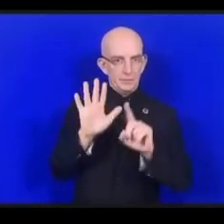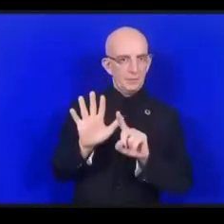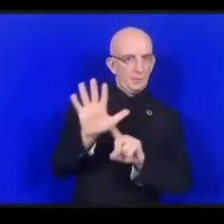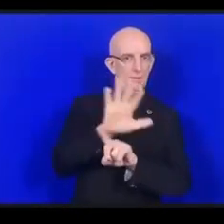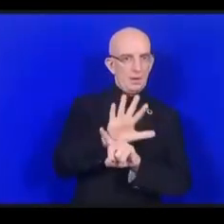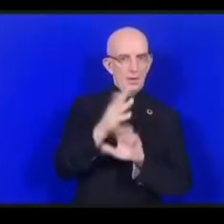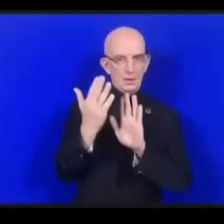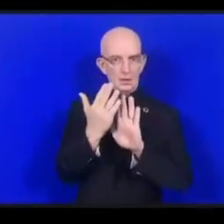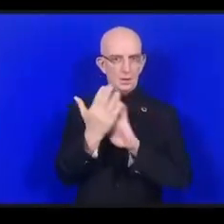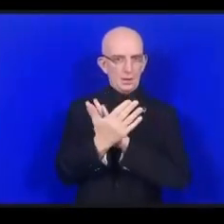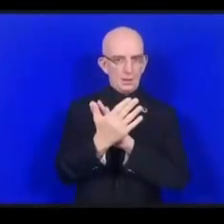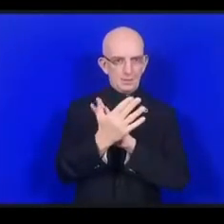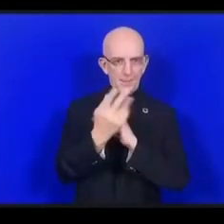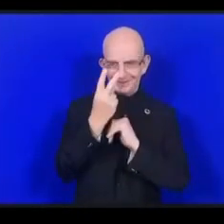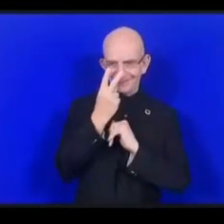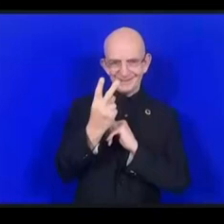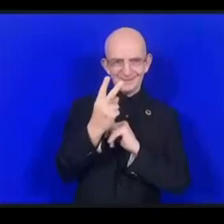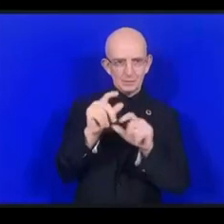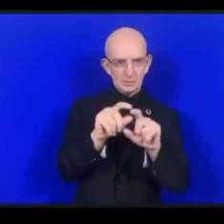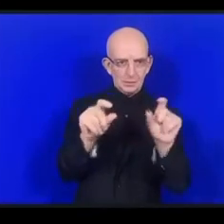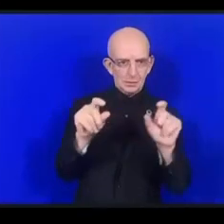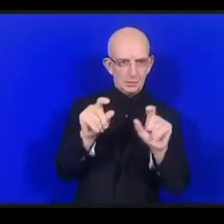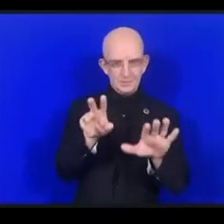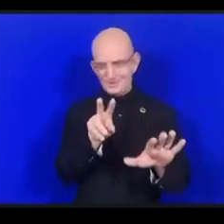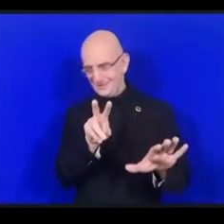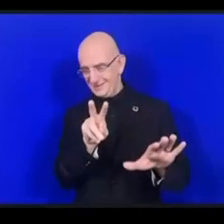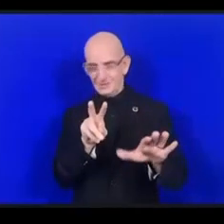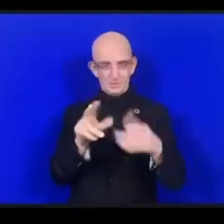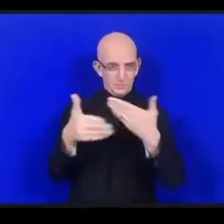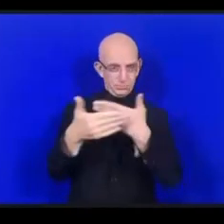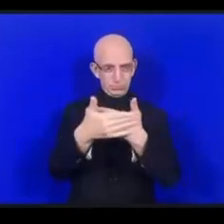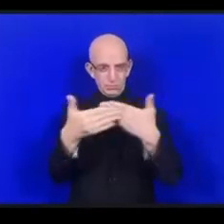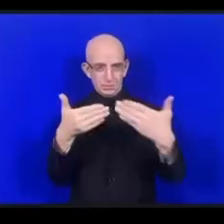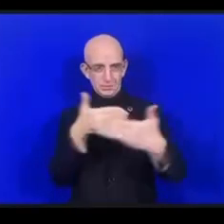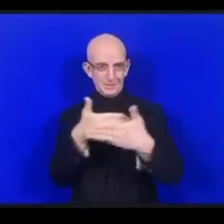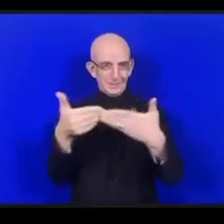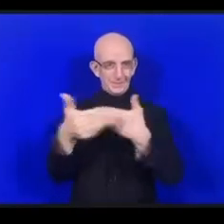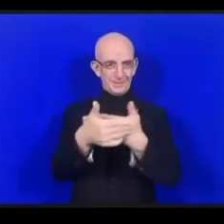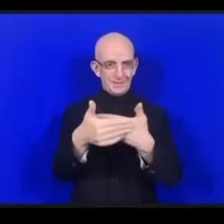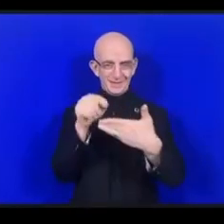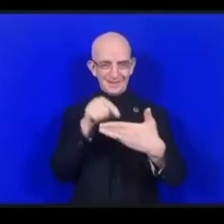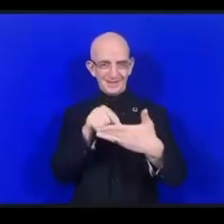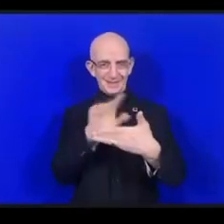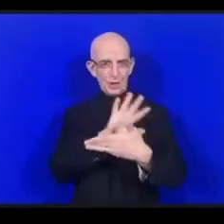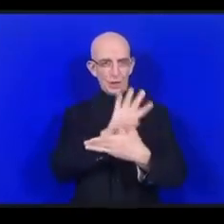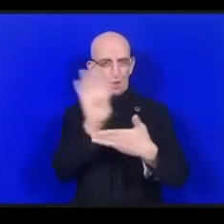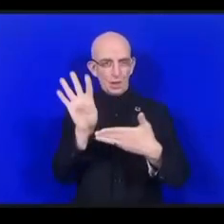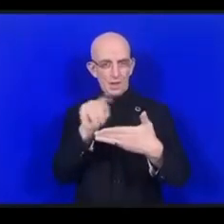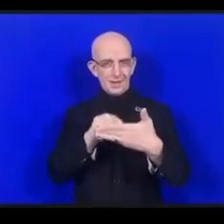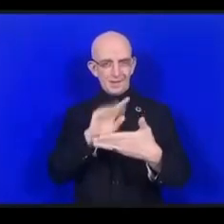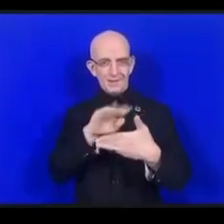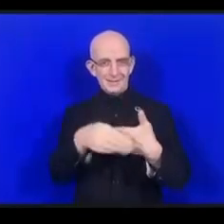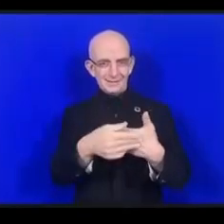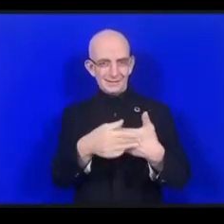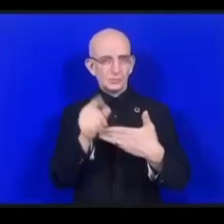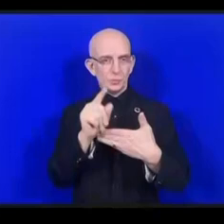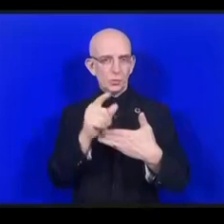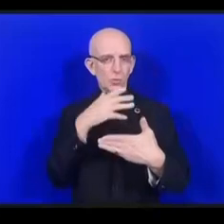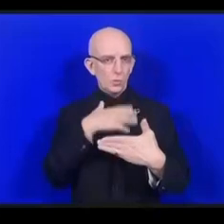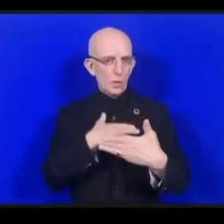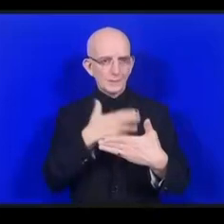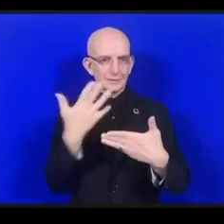diferentes seguirá habiendo cosas que no podrán leer las personas y por lo tanto necesitamos mucha implicación y